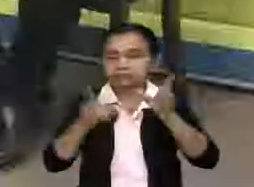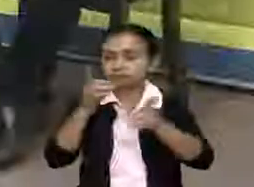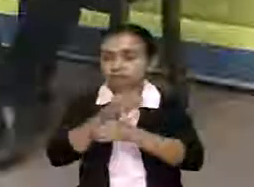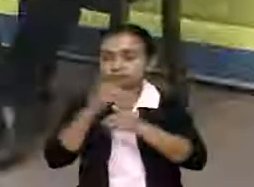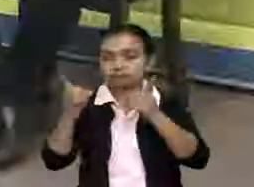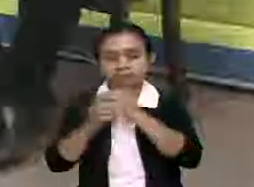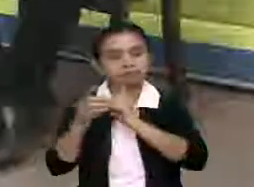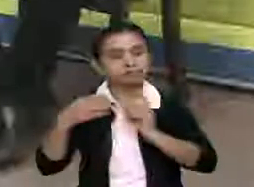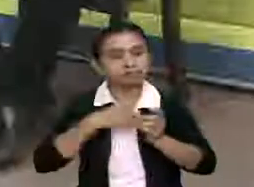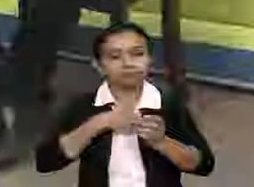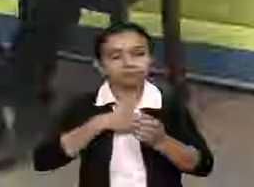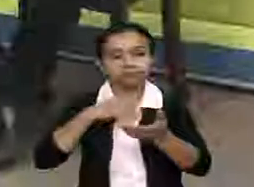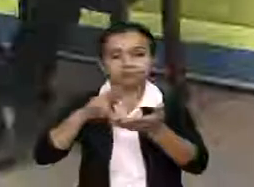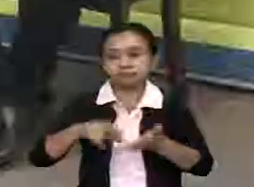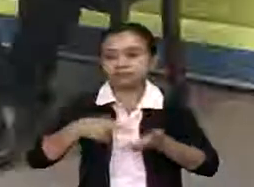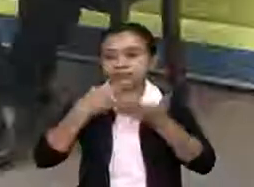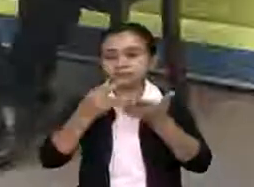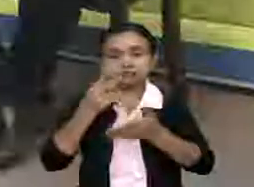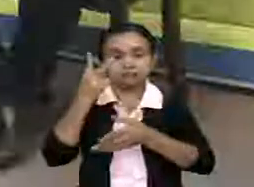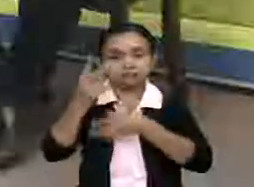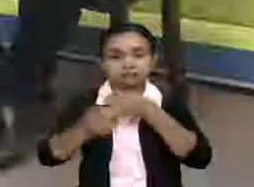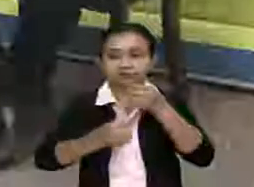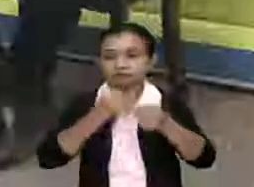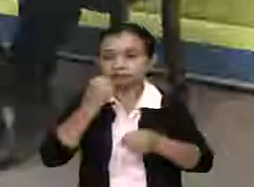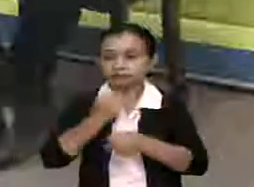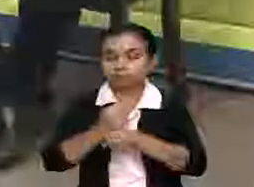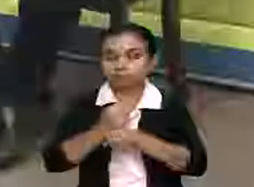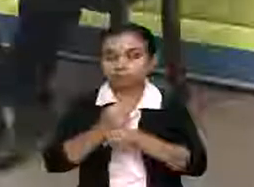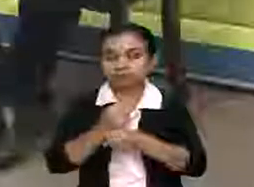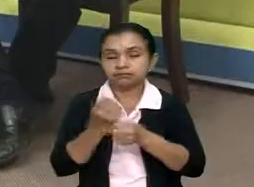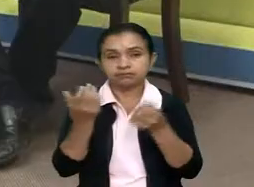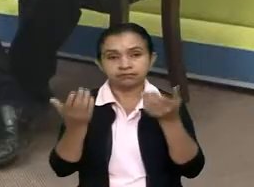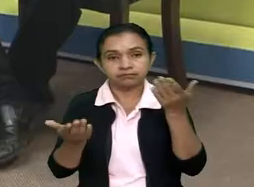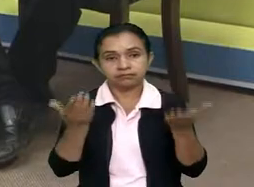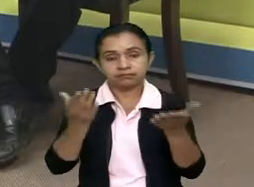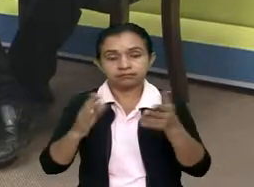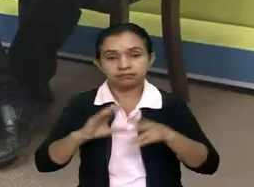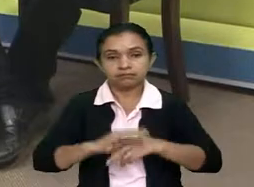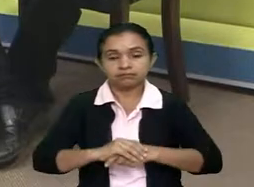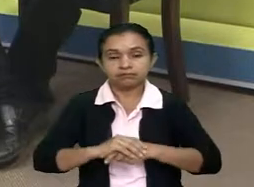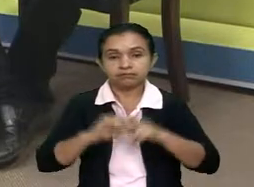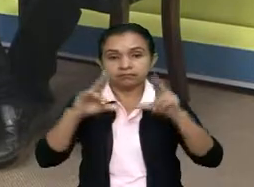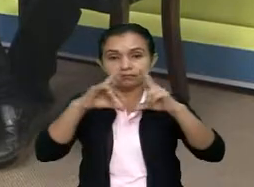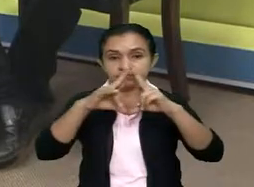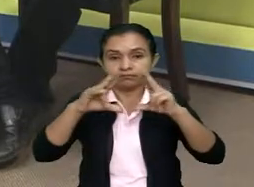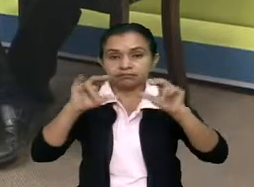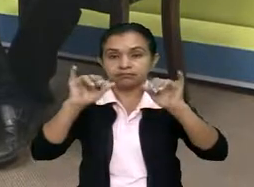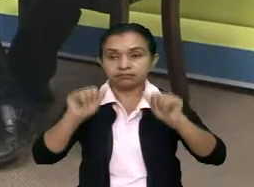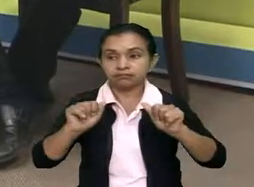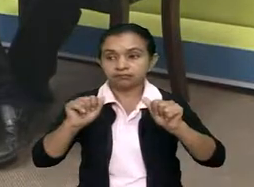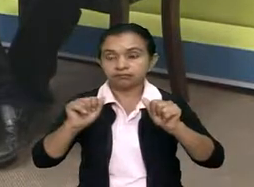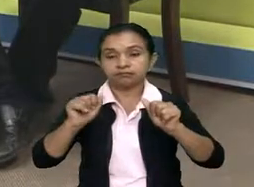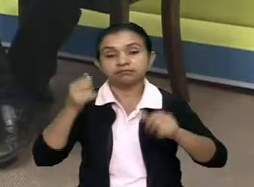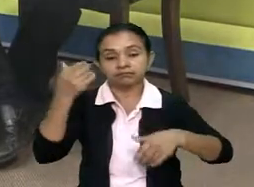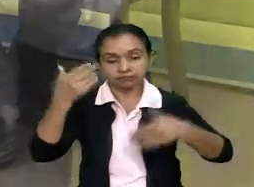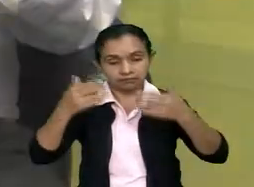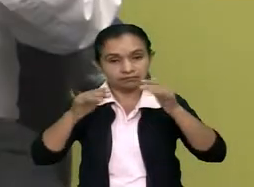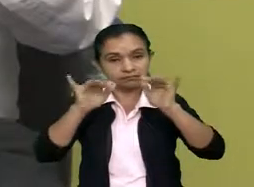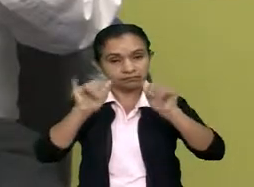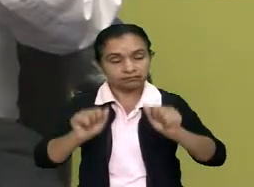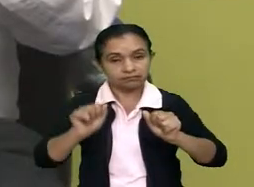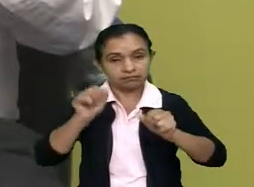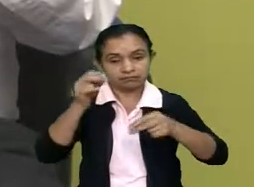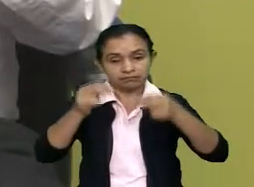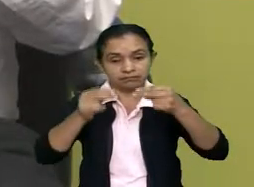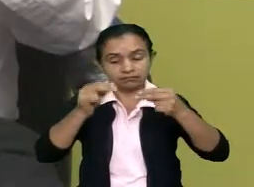2020 dentro de dos años aproximadamente dos años y algo nicaragua porque alcanzó de esa distinción ya tenemos